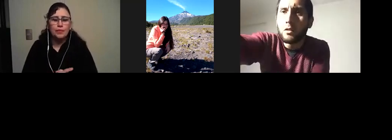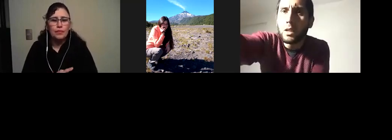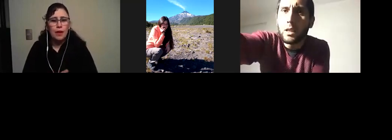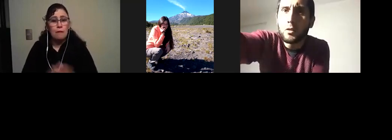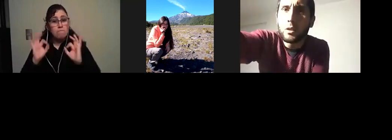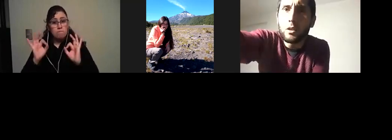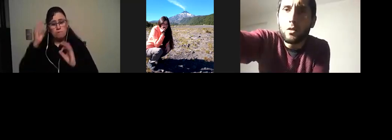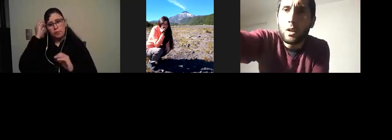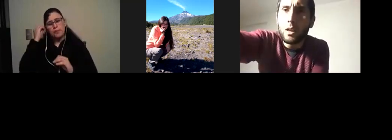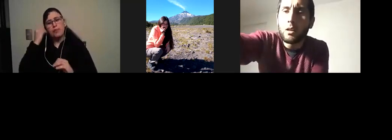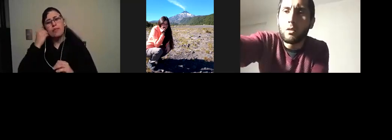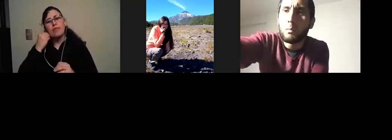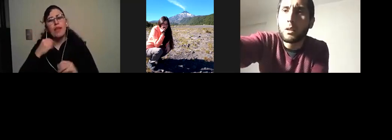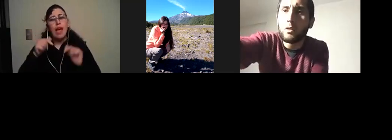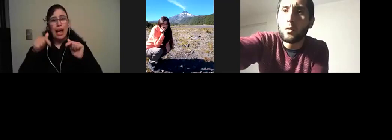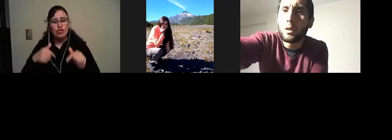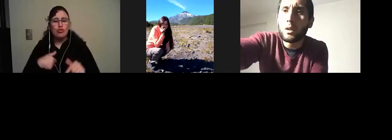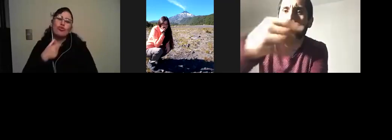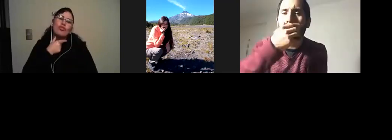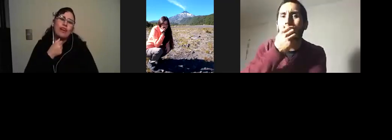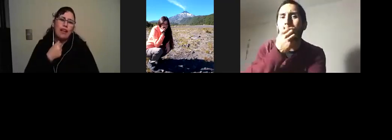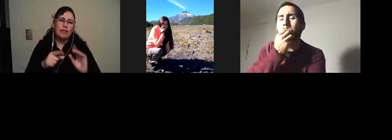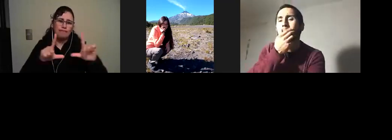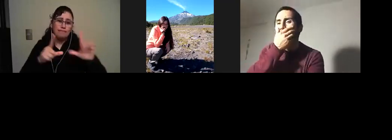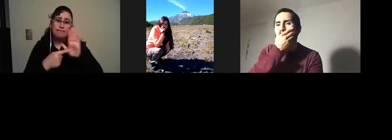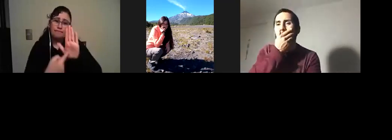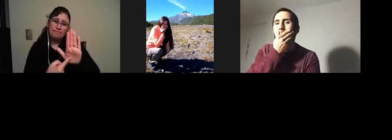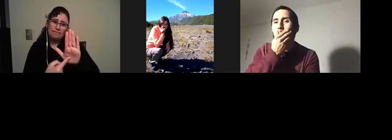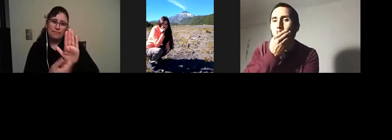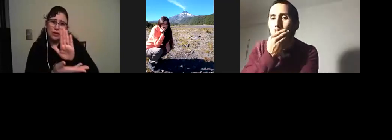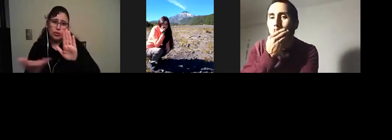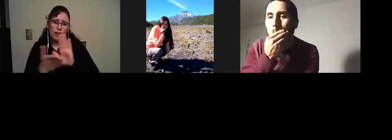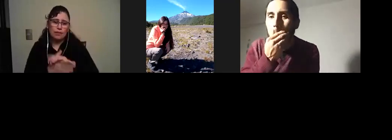Perfecto, entonces eso ha sido lo que he querido compartir con ustedes hoy día.